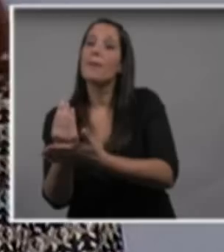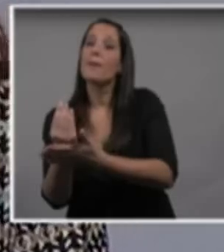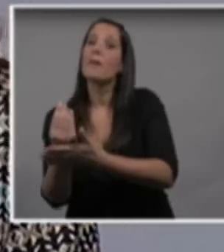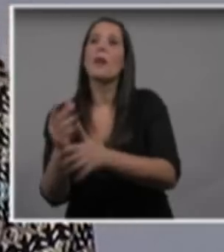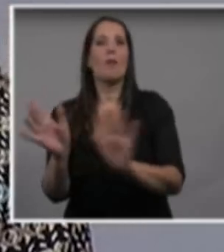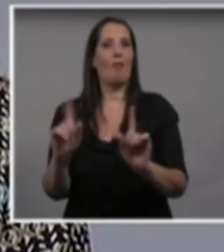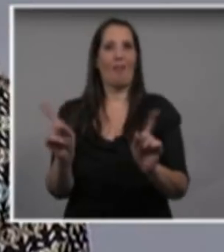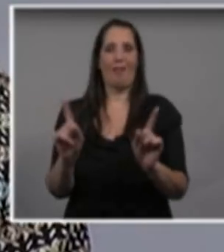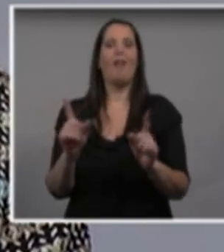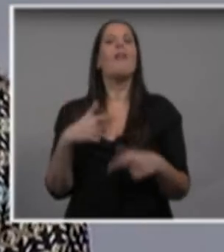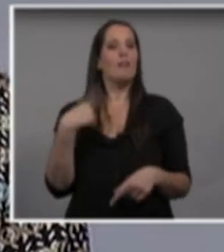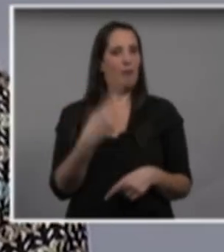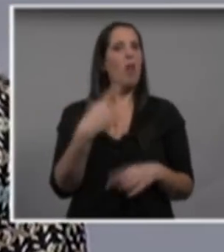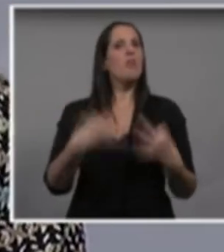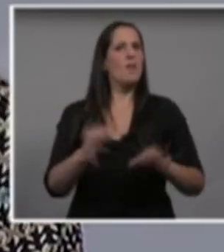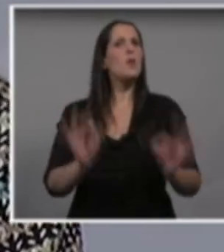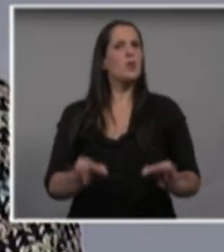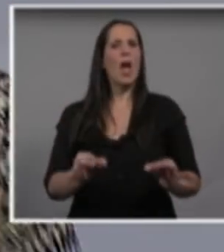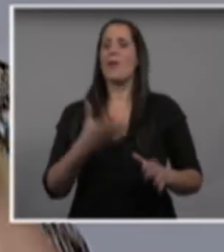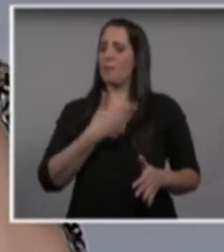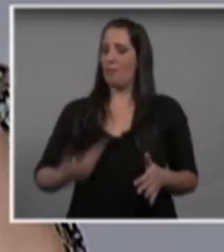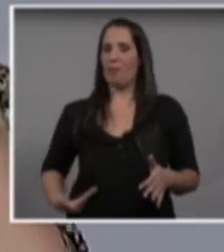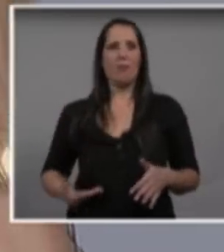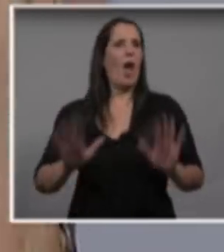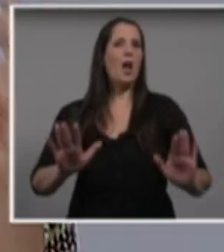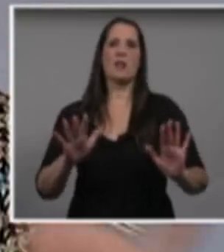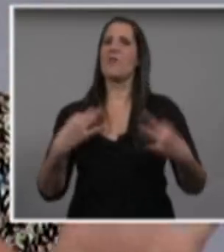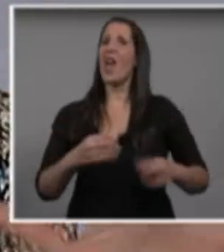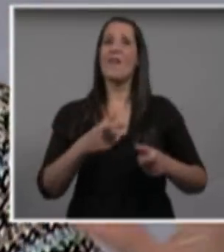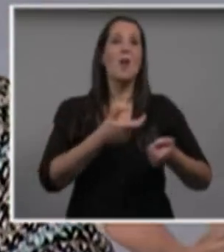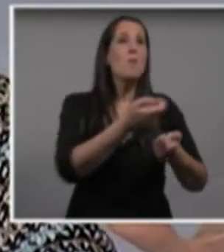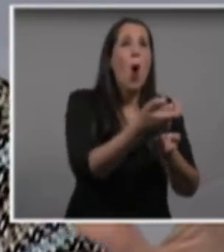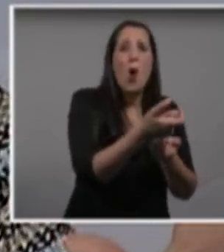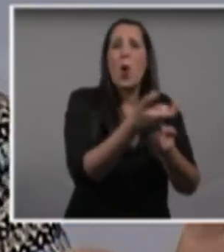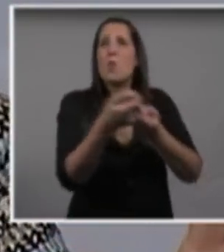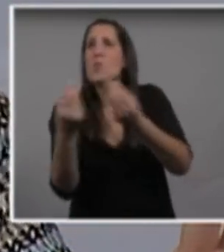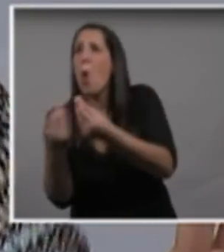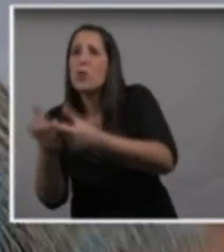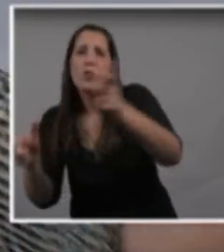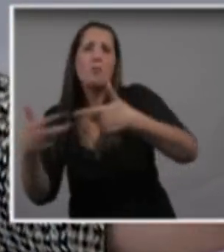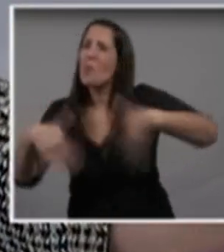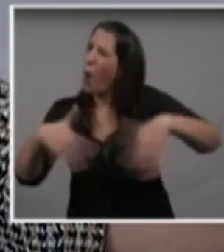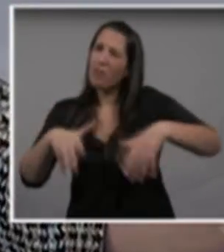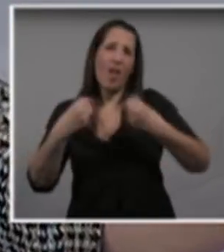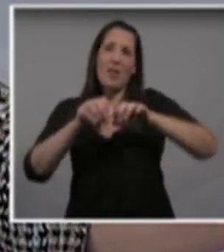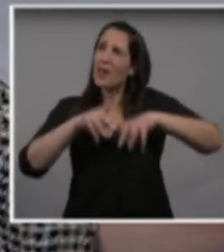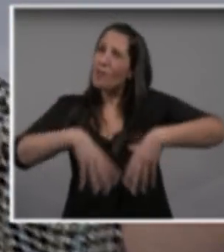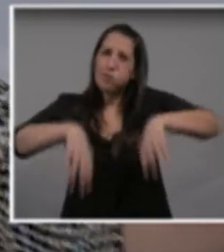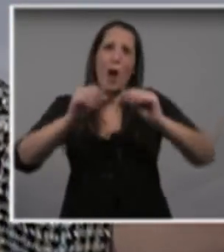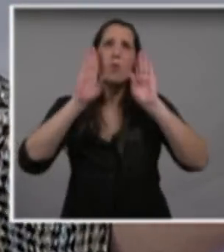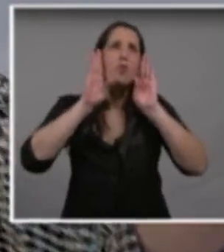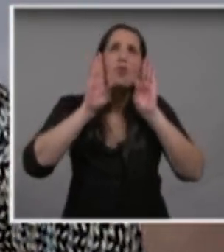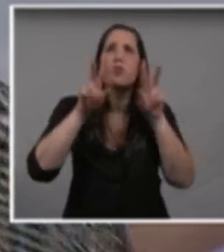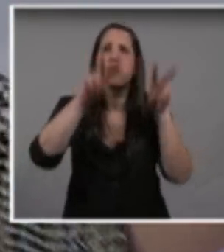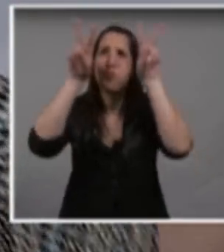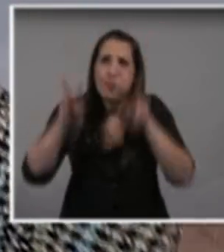Tenemos que saber que ese es el rol del Estado, llegar a todos los lugares, como lo hacen esos maestros que